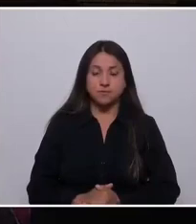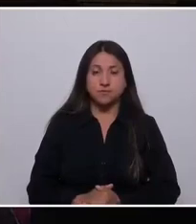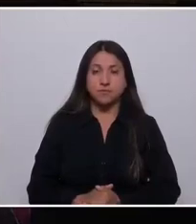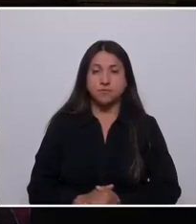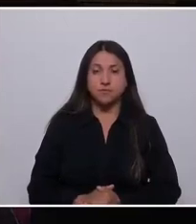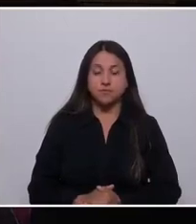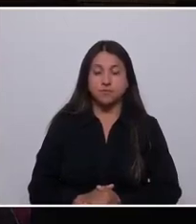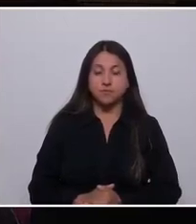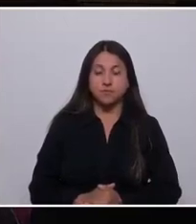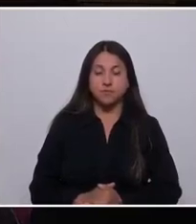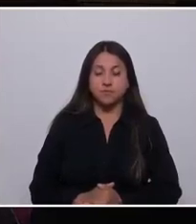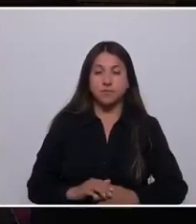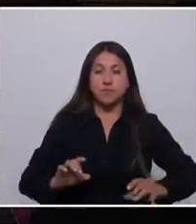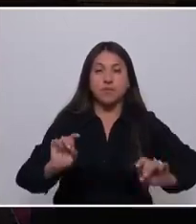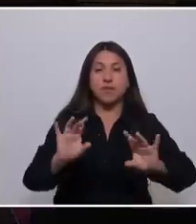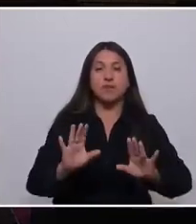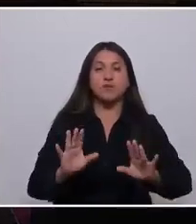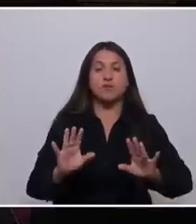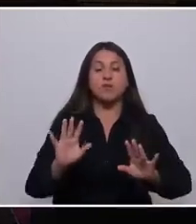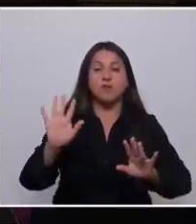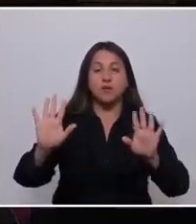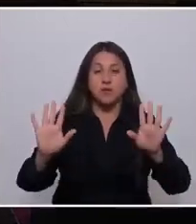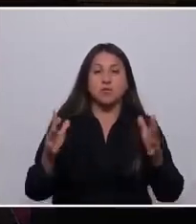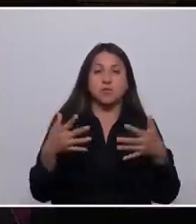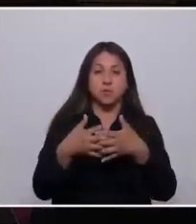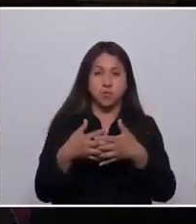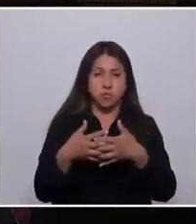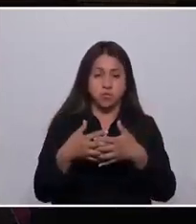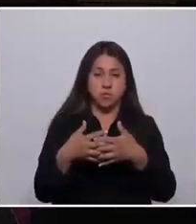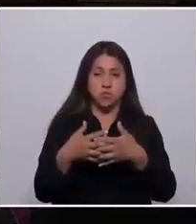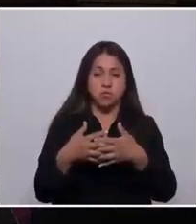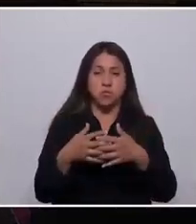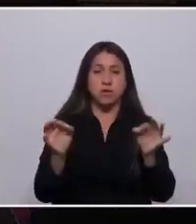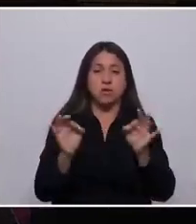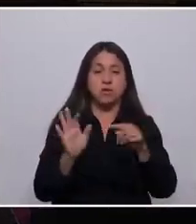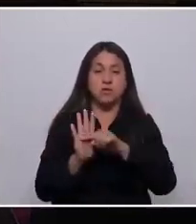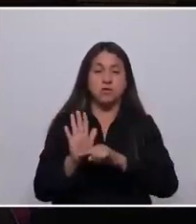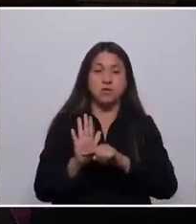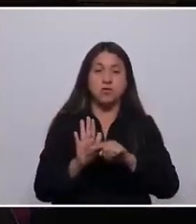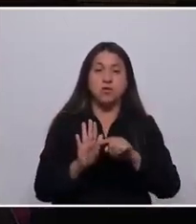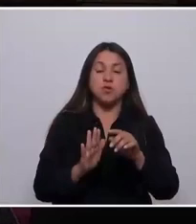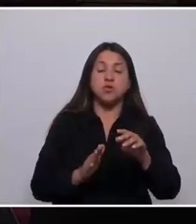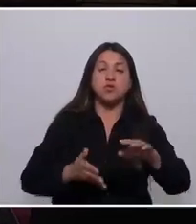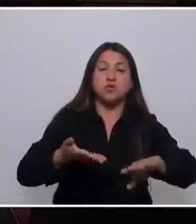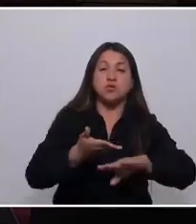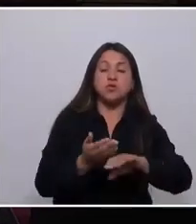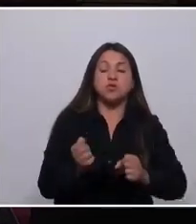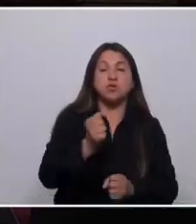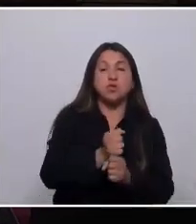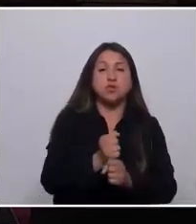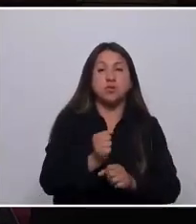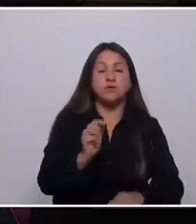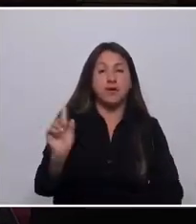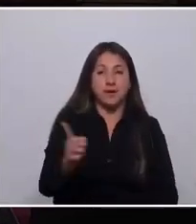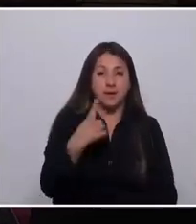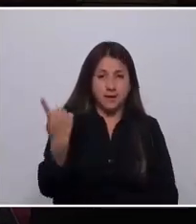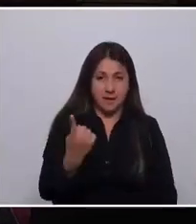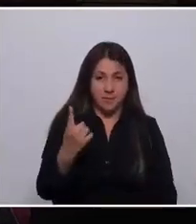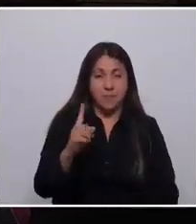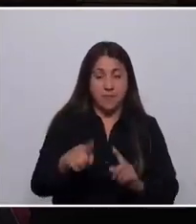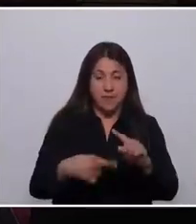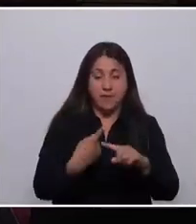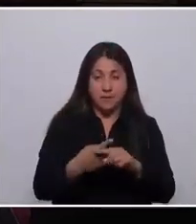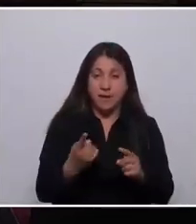Eso es en cuanto a la compatibilidad o incompatibilidad respecto de la indicación sustitutiva global. Pero además es